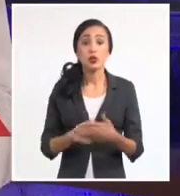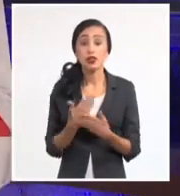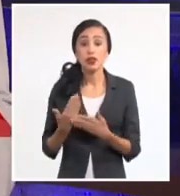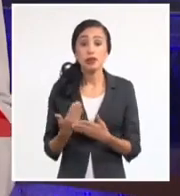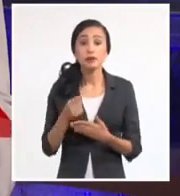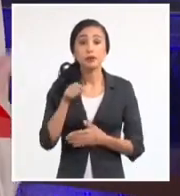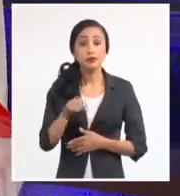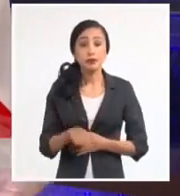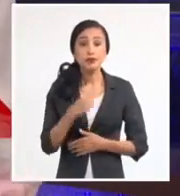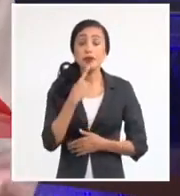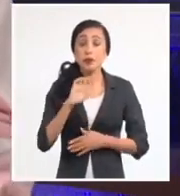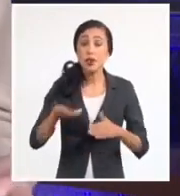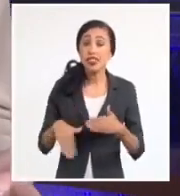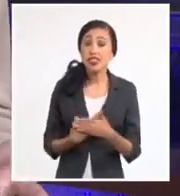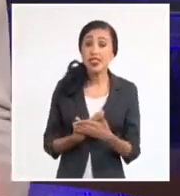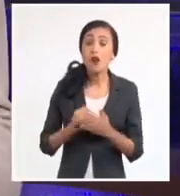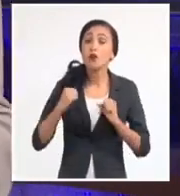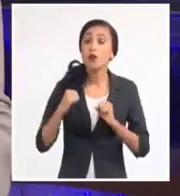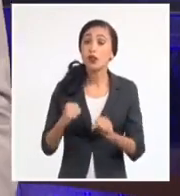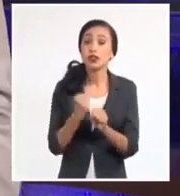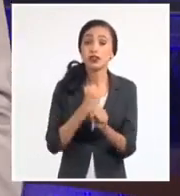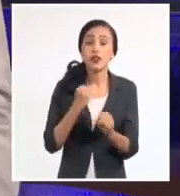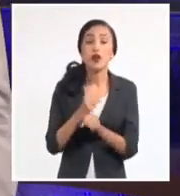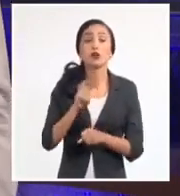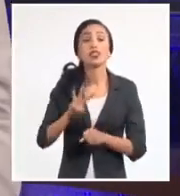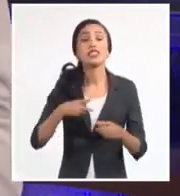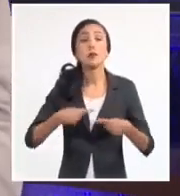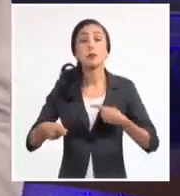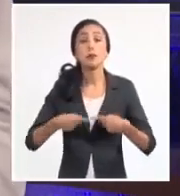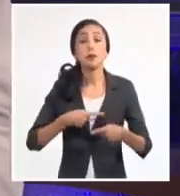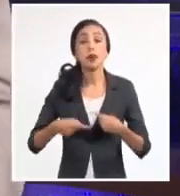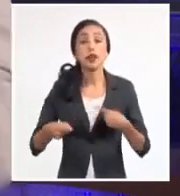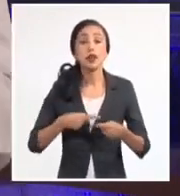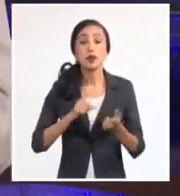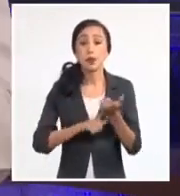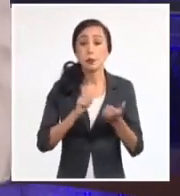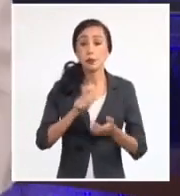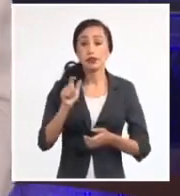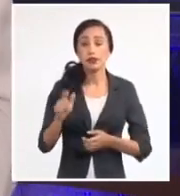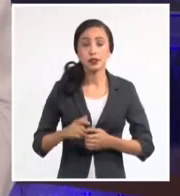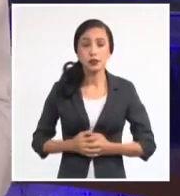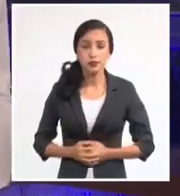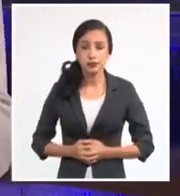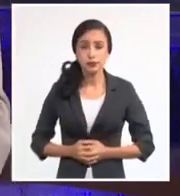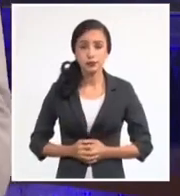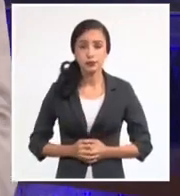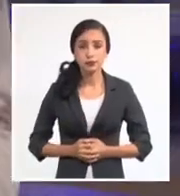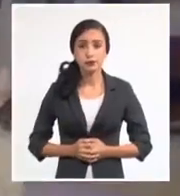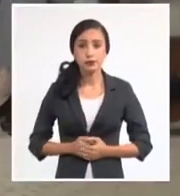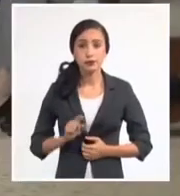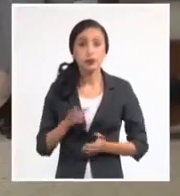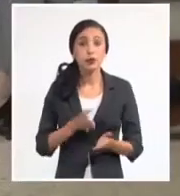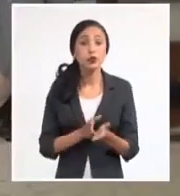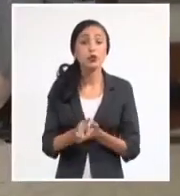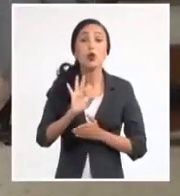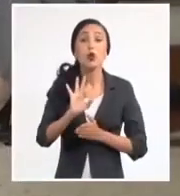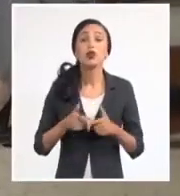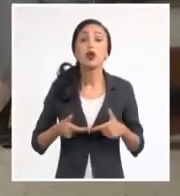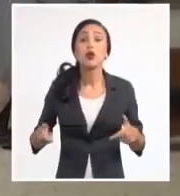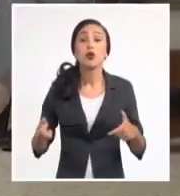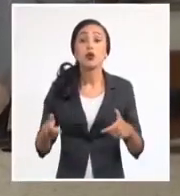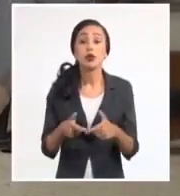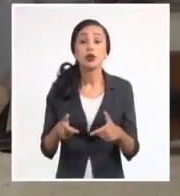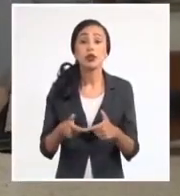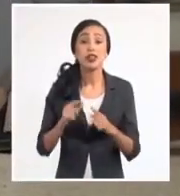estas jornadas intensas del tercer pleno del Comité Central del Partido, que es continuidad del 8º Congreso.